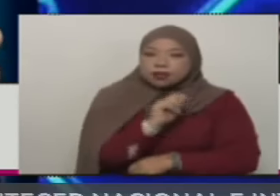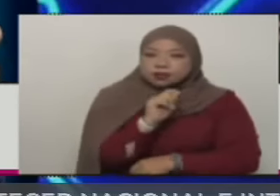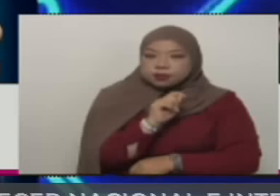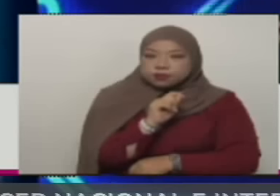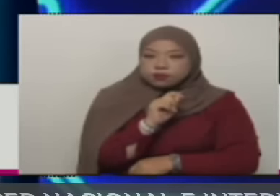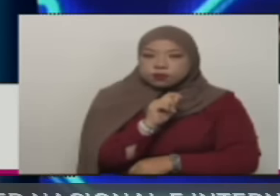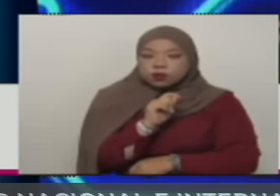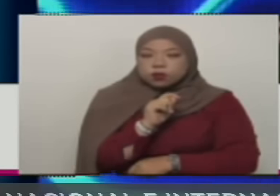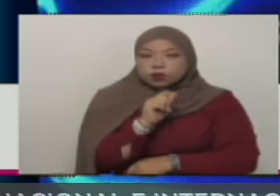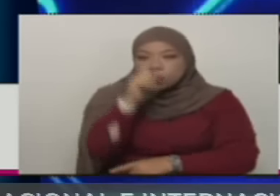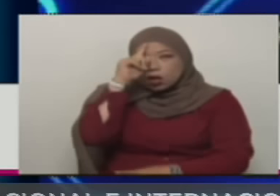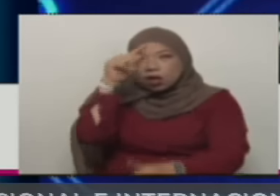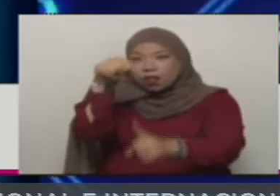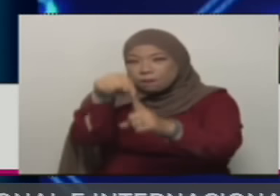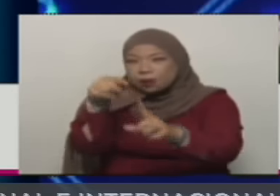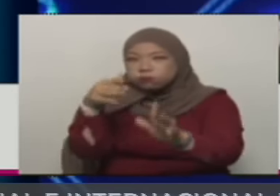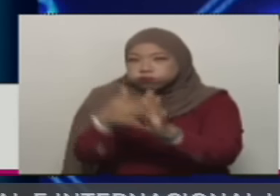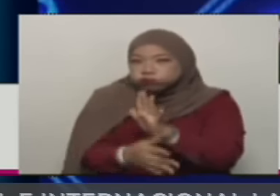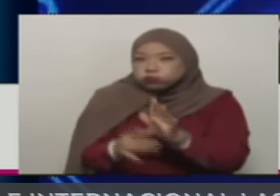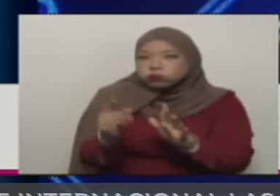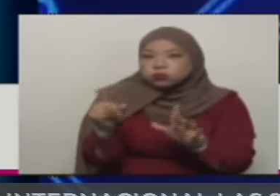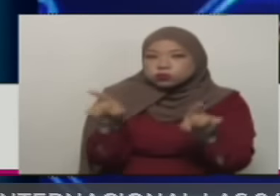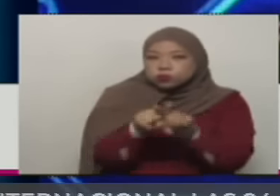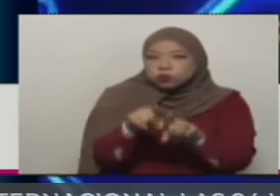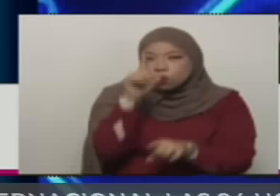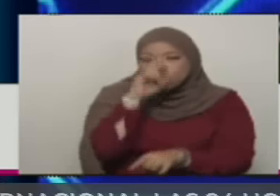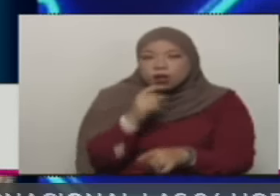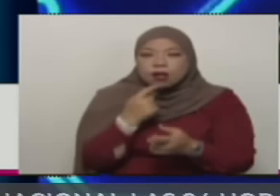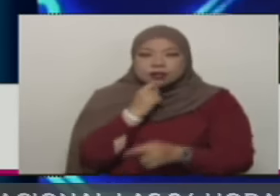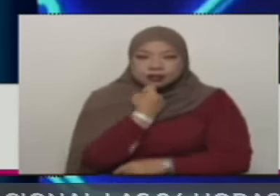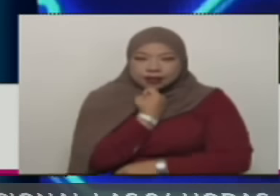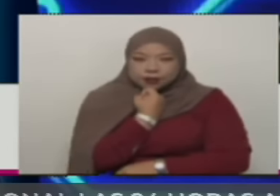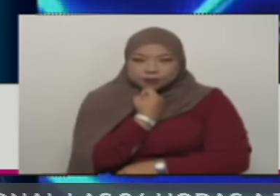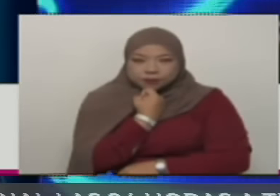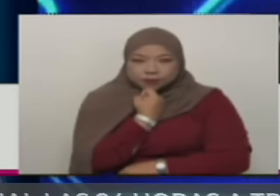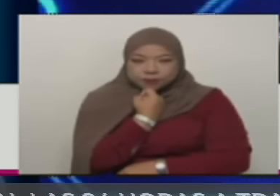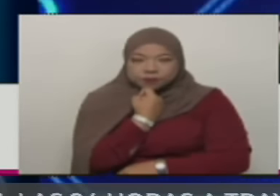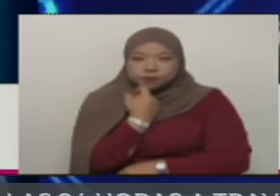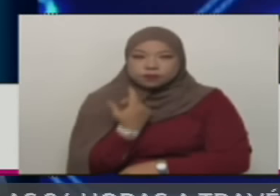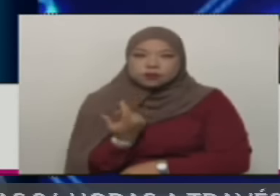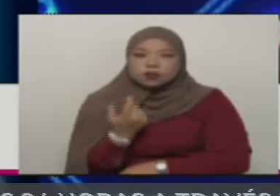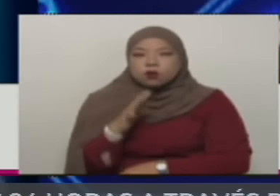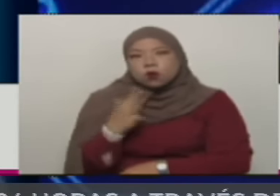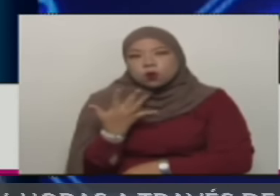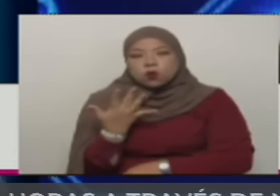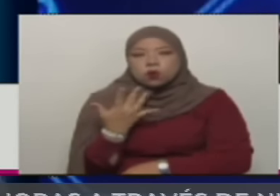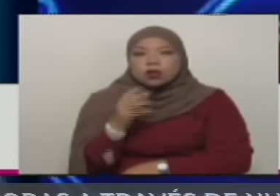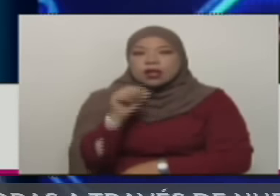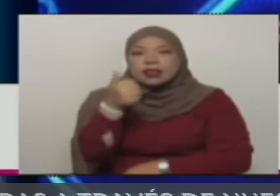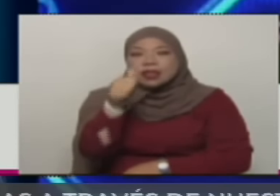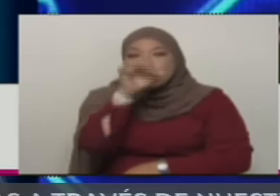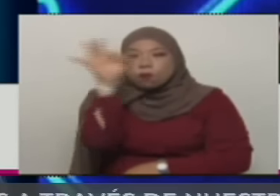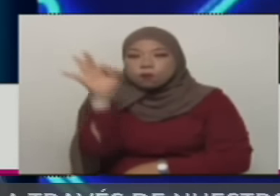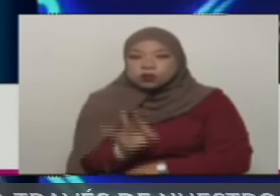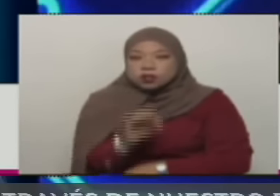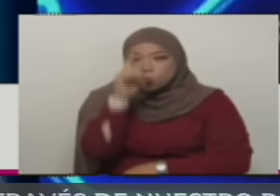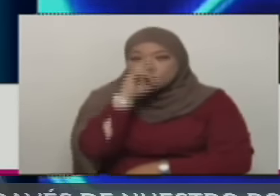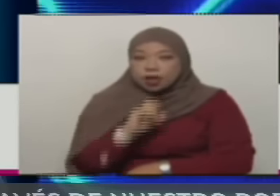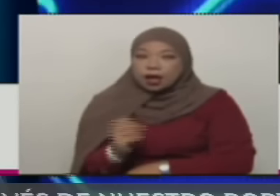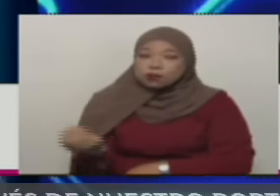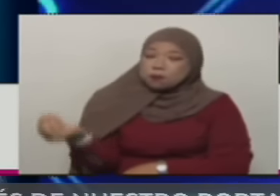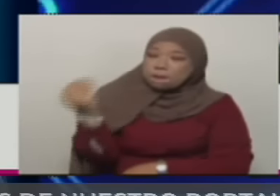debería decirlo, me guardan aquí el secreto entre todos. La proyección es que pudiera superar el 10% este año.